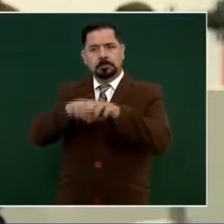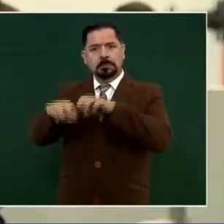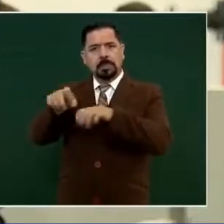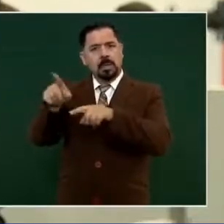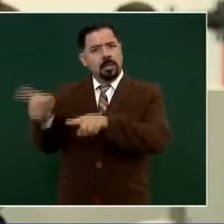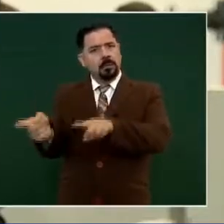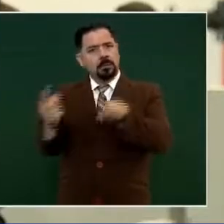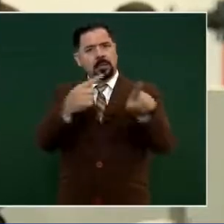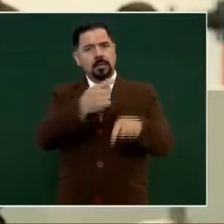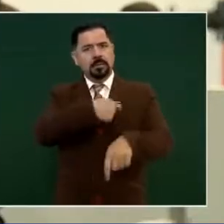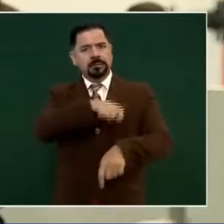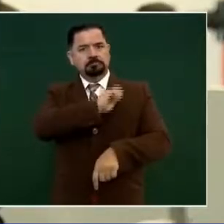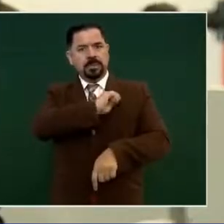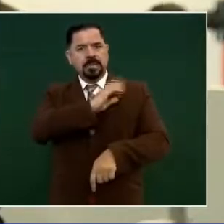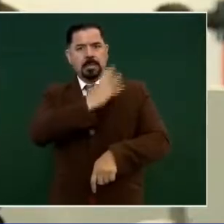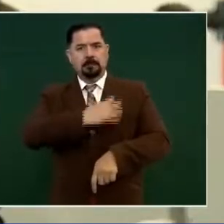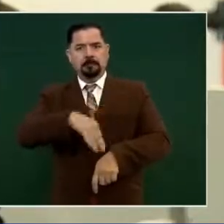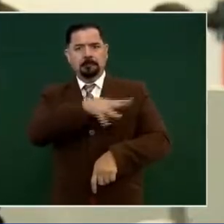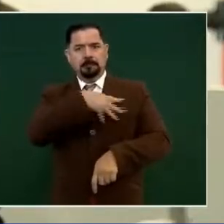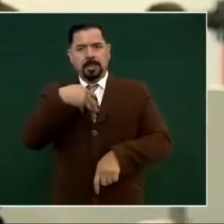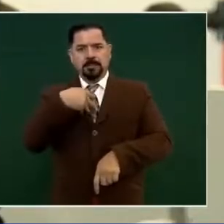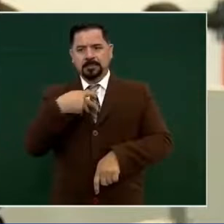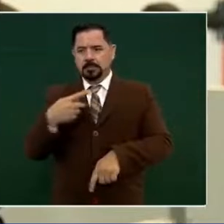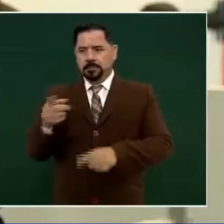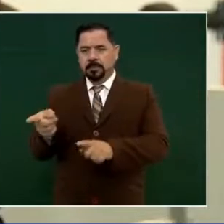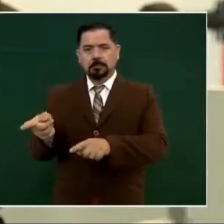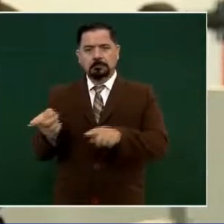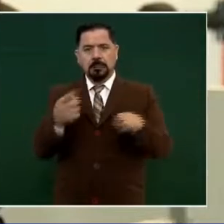lo pregunto porque el propio gobernador,